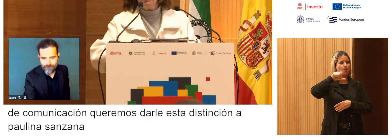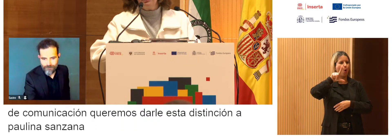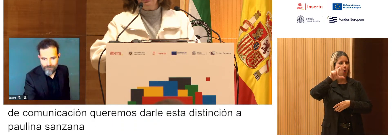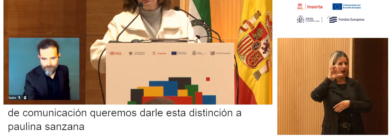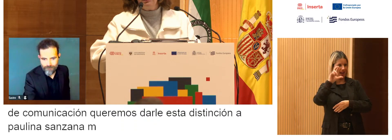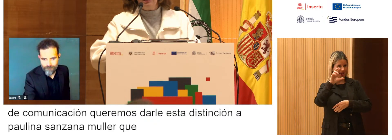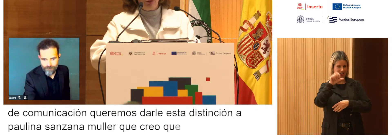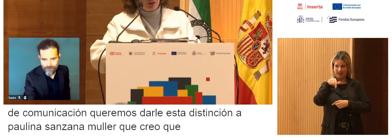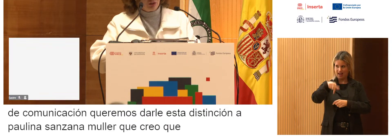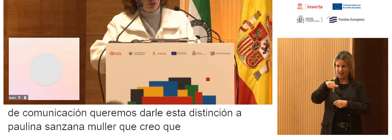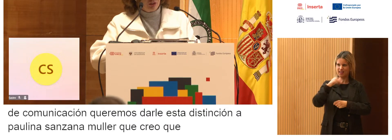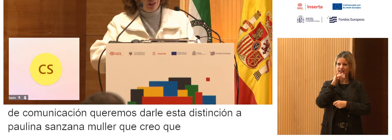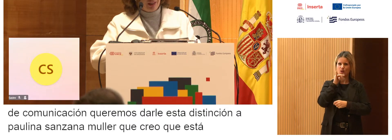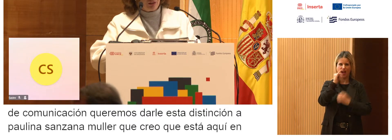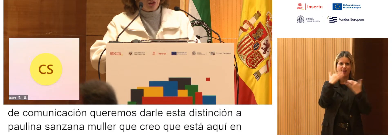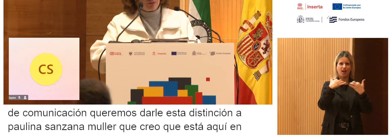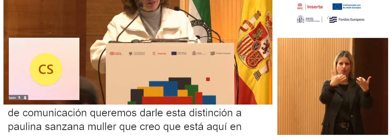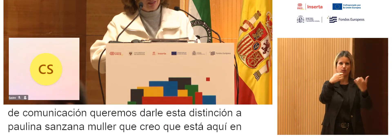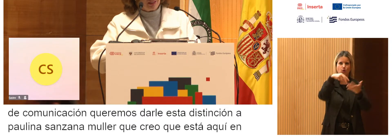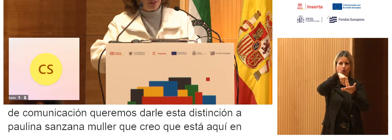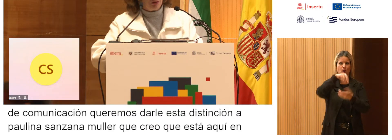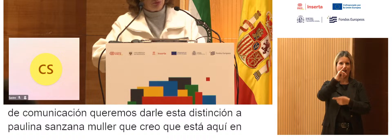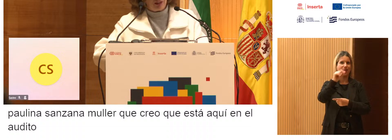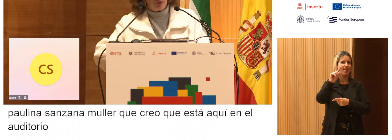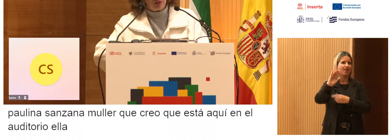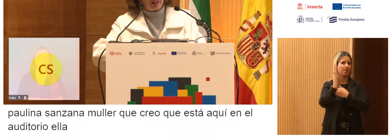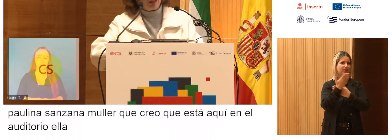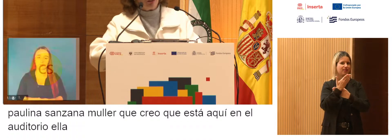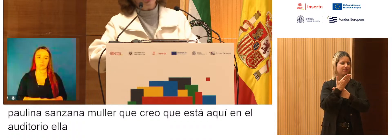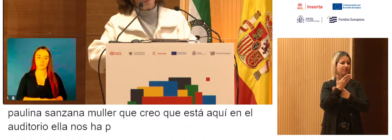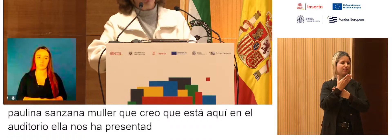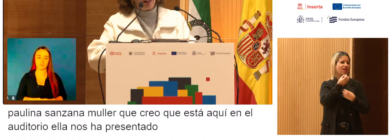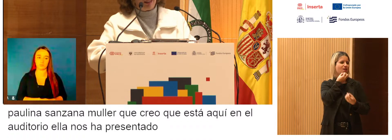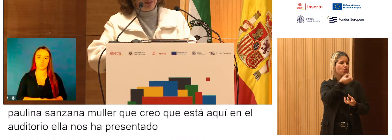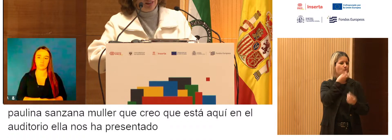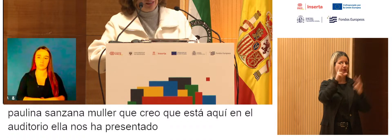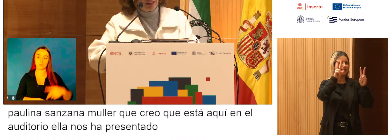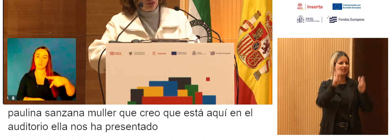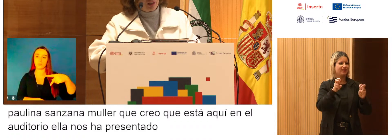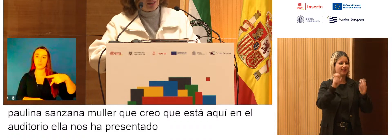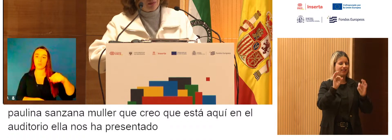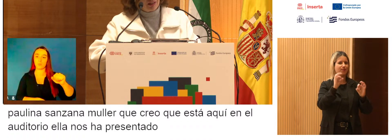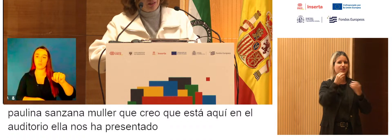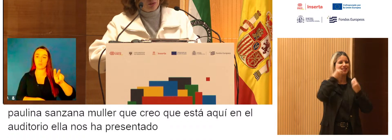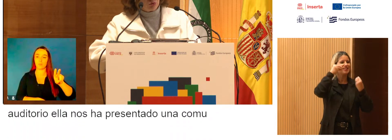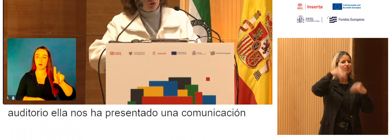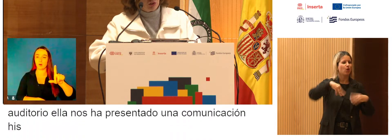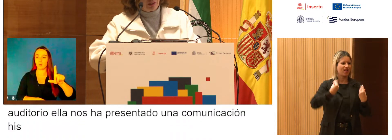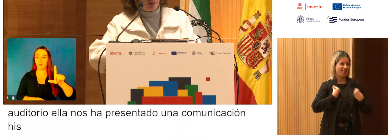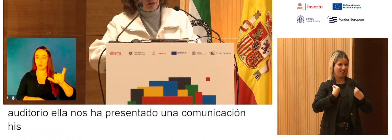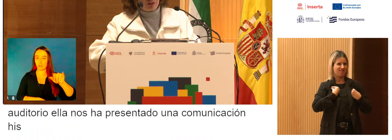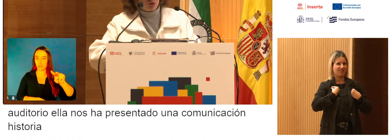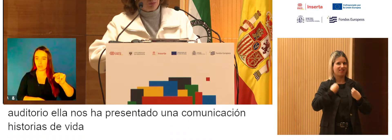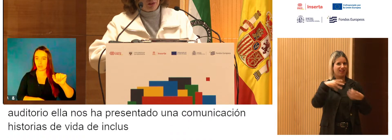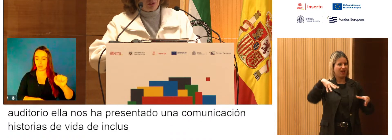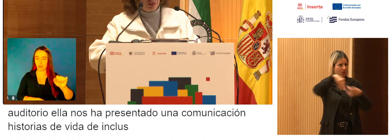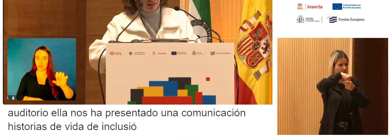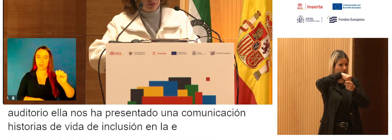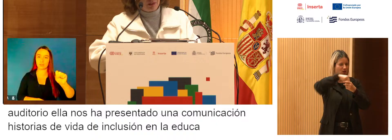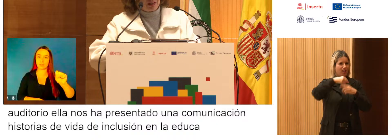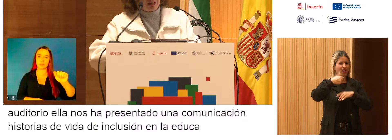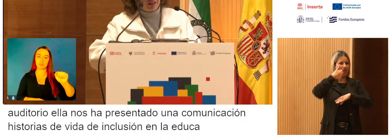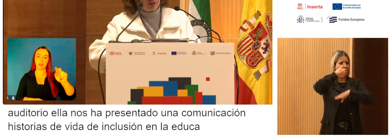está aquí en el auditorio. Ella nos ha presentado una comunicación titulada Historias de vida de inclusión en la educación